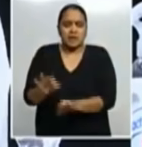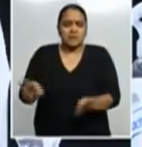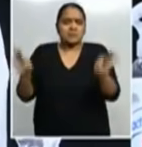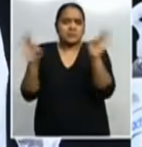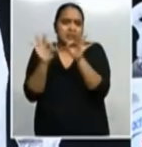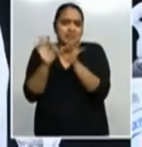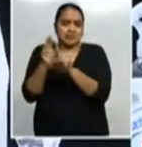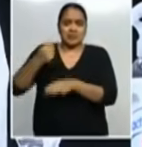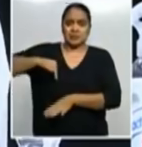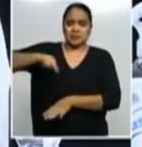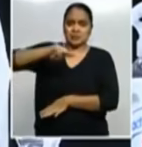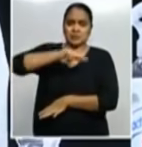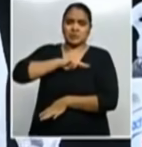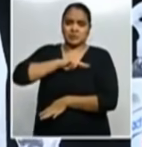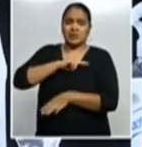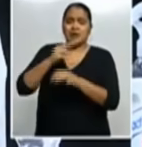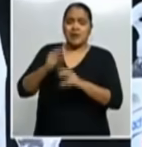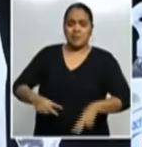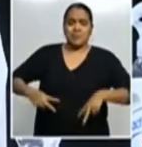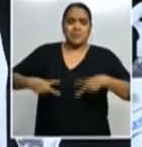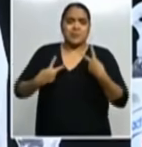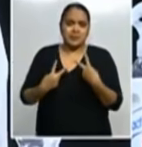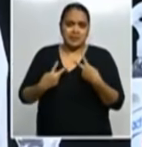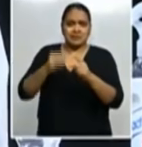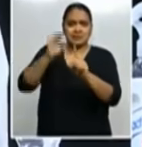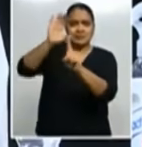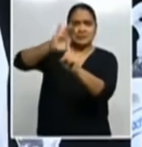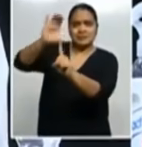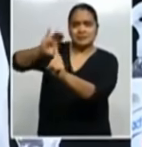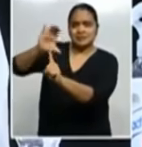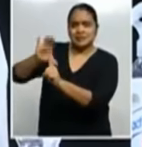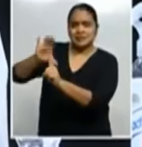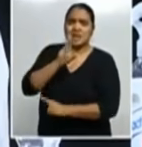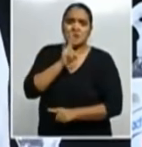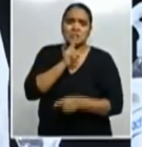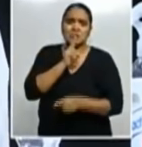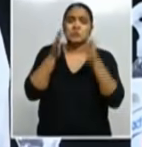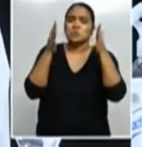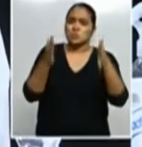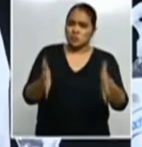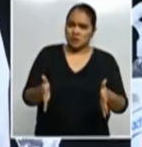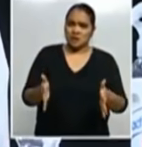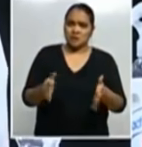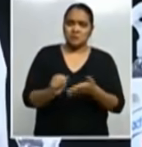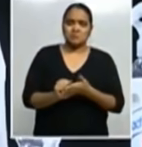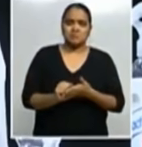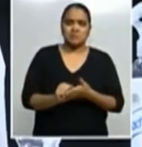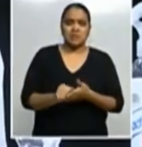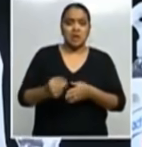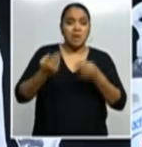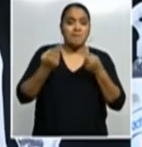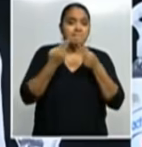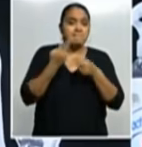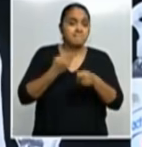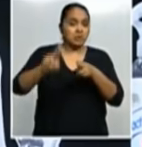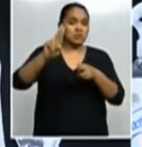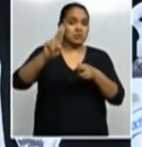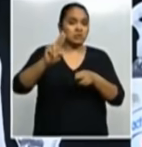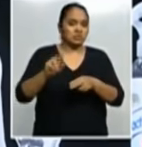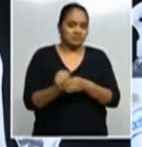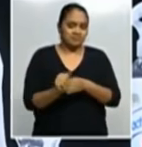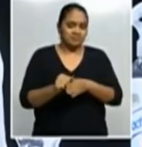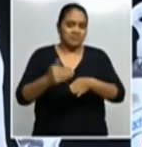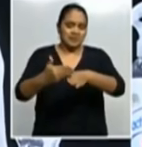los hondureños en este momento. Si todos seguimos las medidas, pronto empezaremos esta